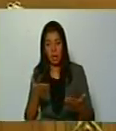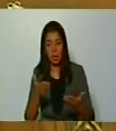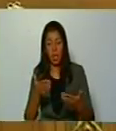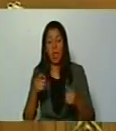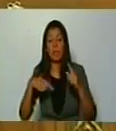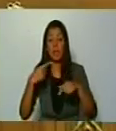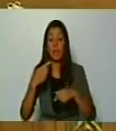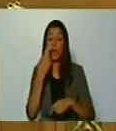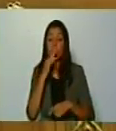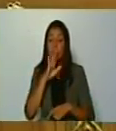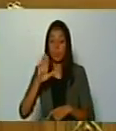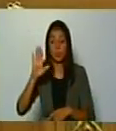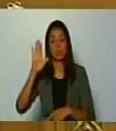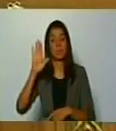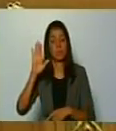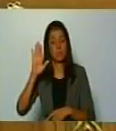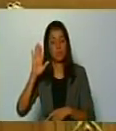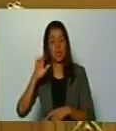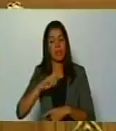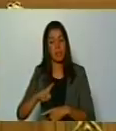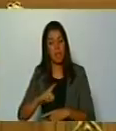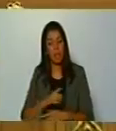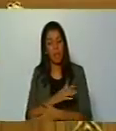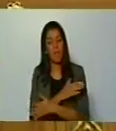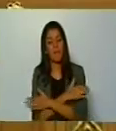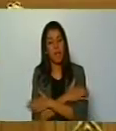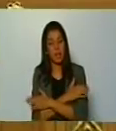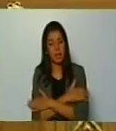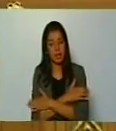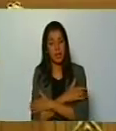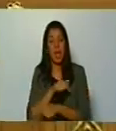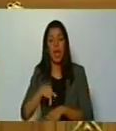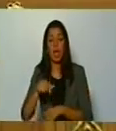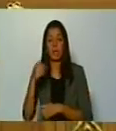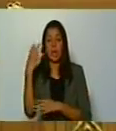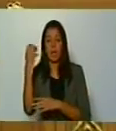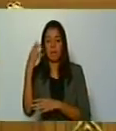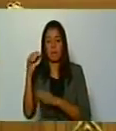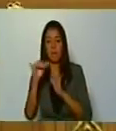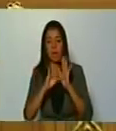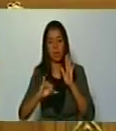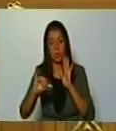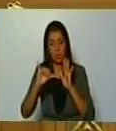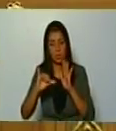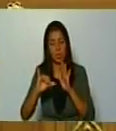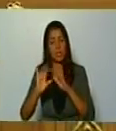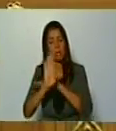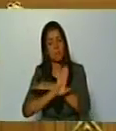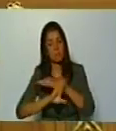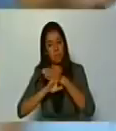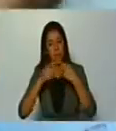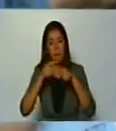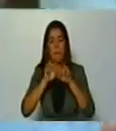juramentación, felicitar y reconocer por ser la garante de la paz nacional.